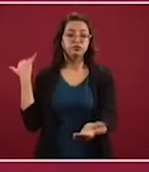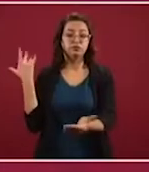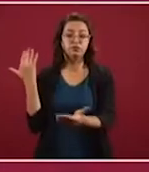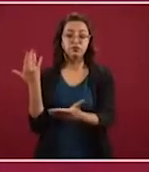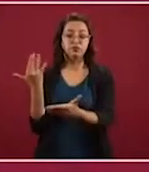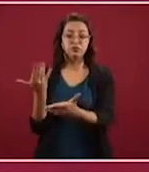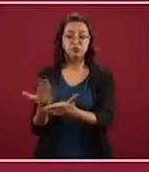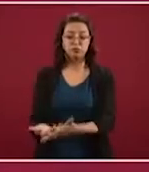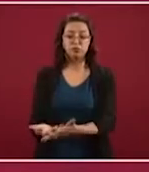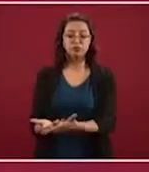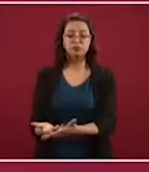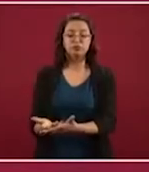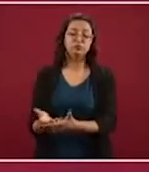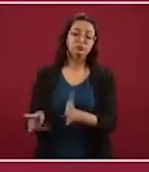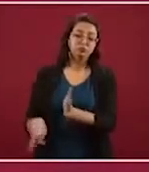que se ha venido haciendo.